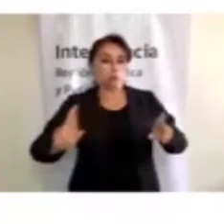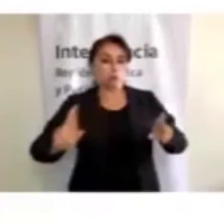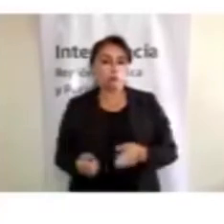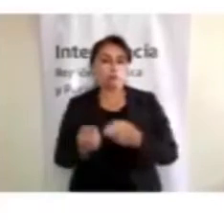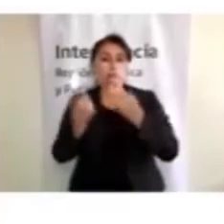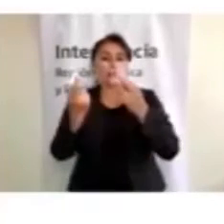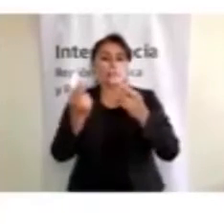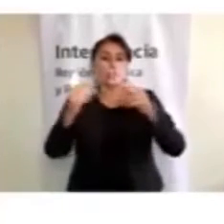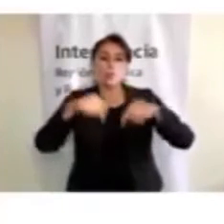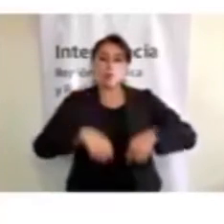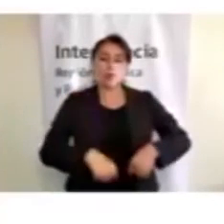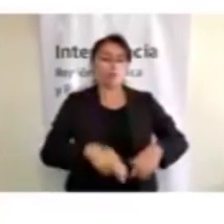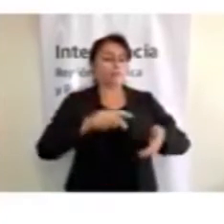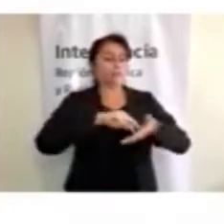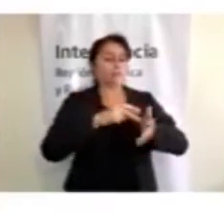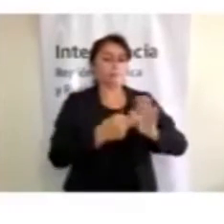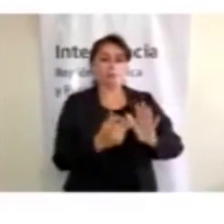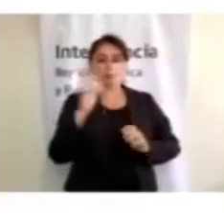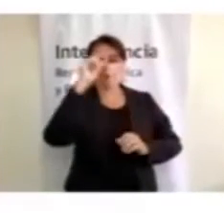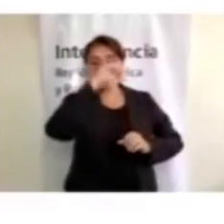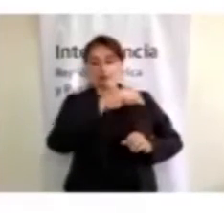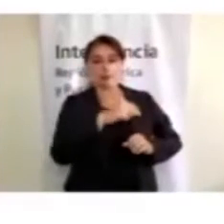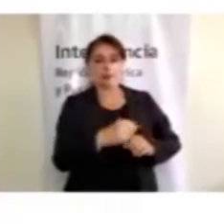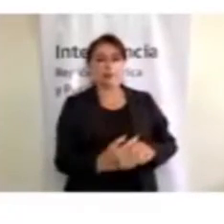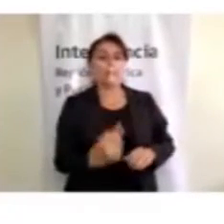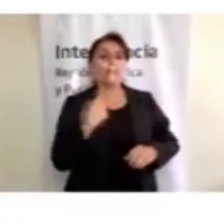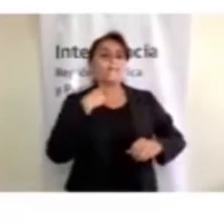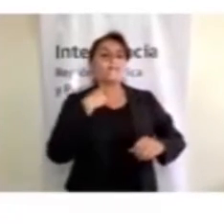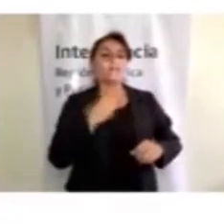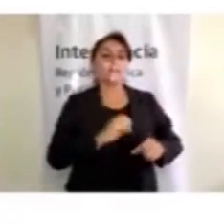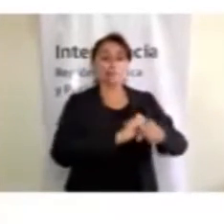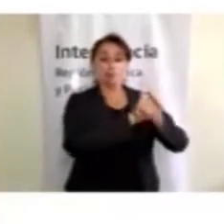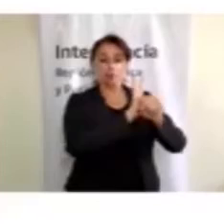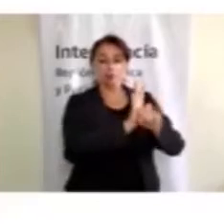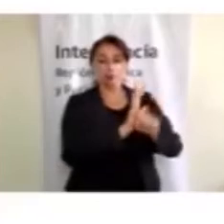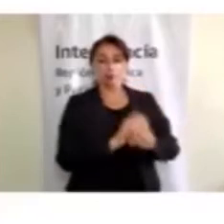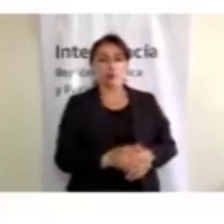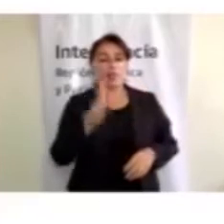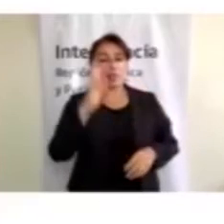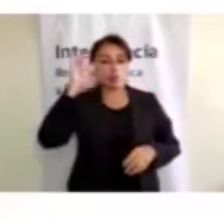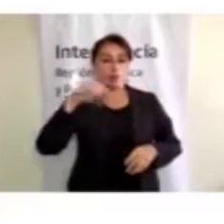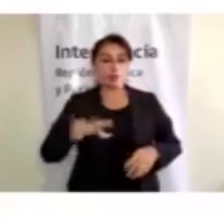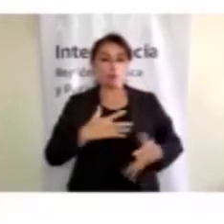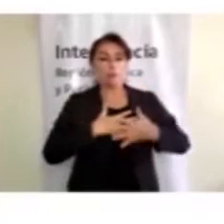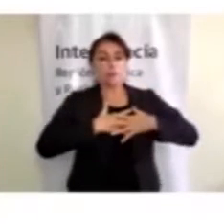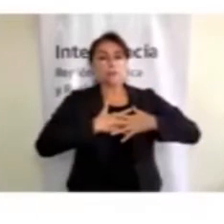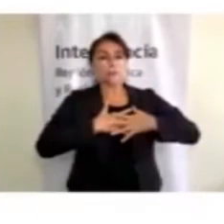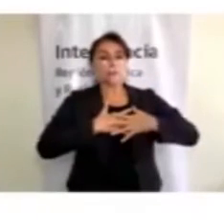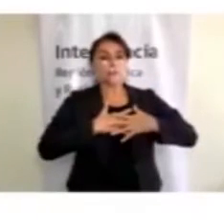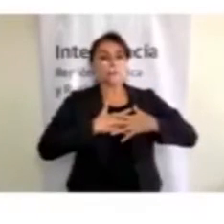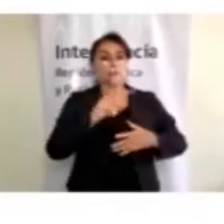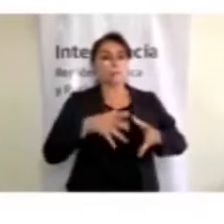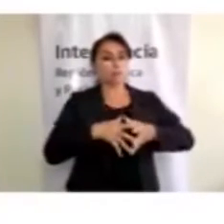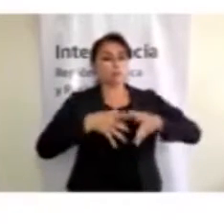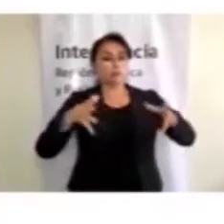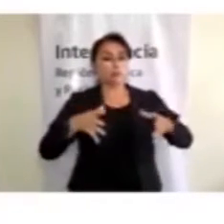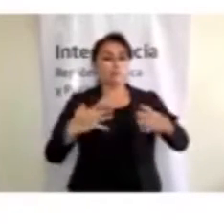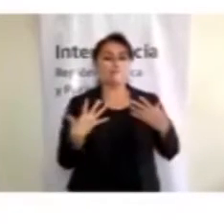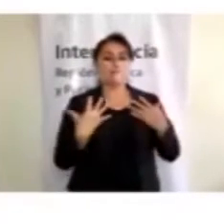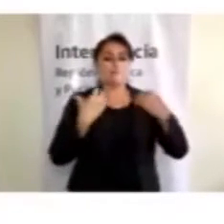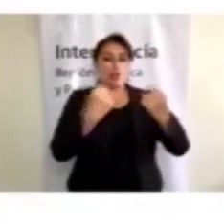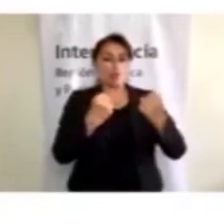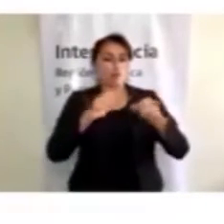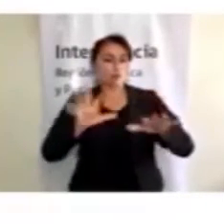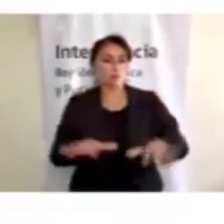están recibiendo por el coronavirus. Sabemos que tienen un espíritu grande, valiente y empeñoso, y que